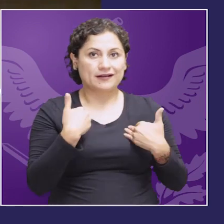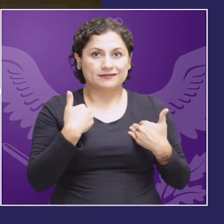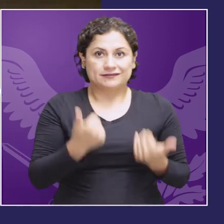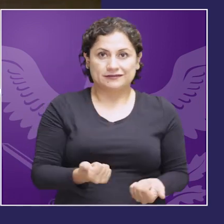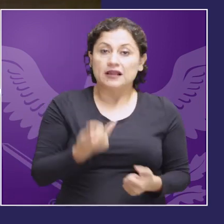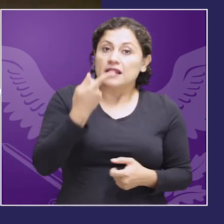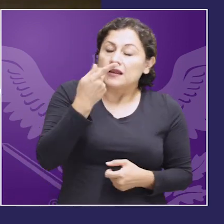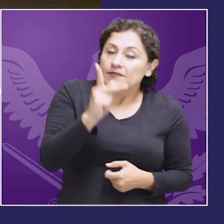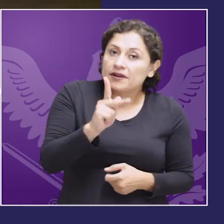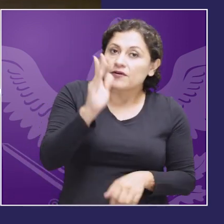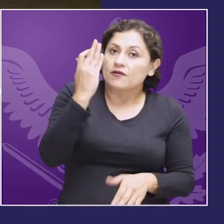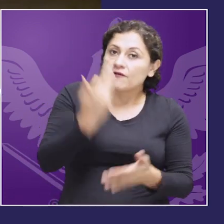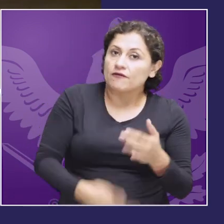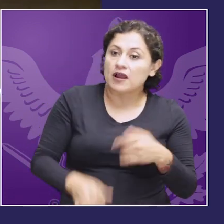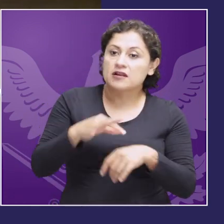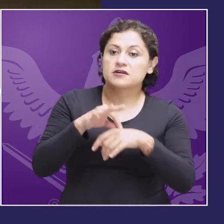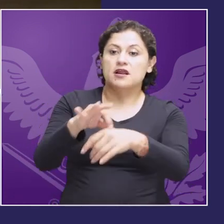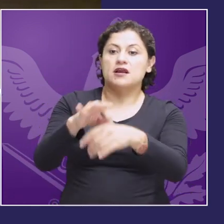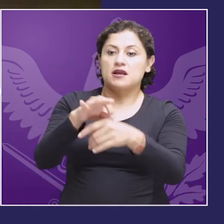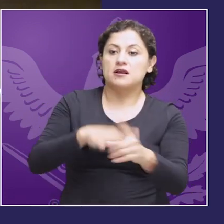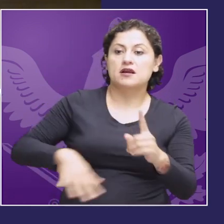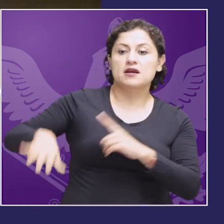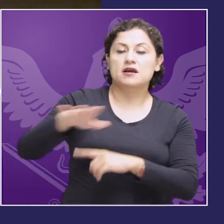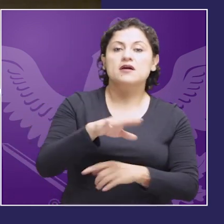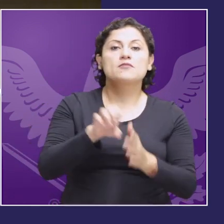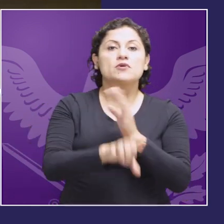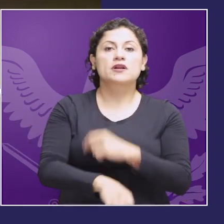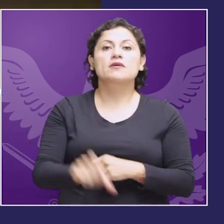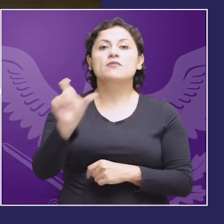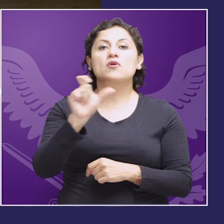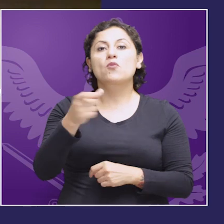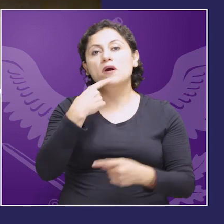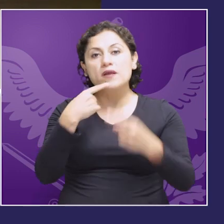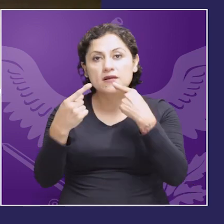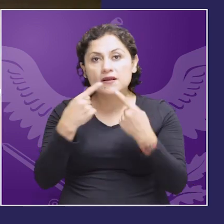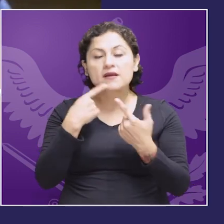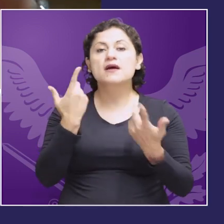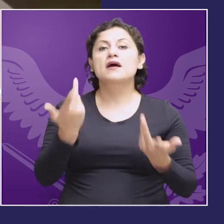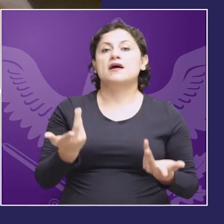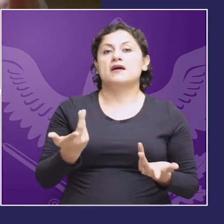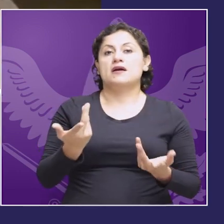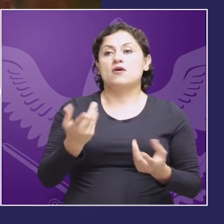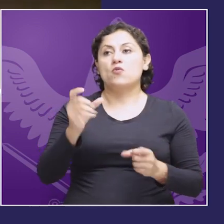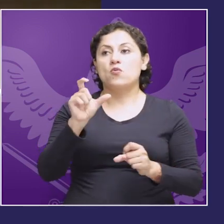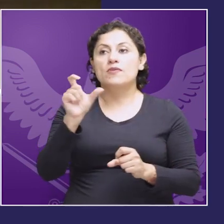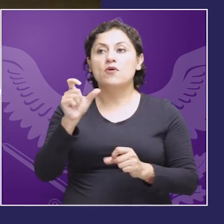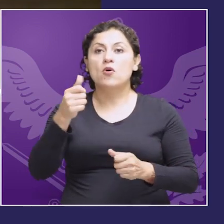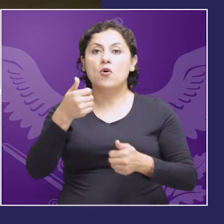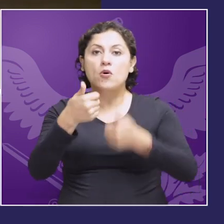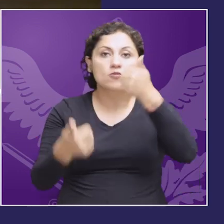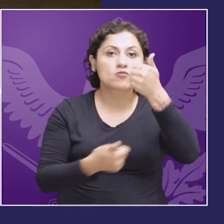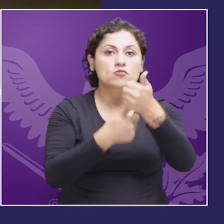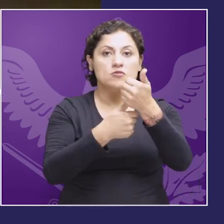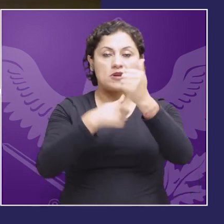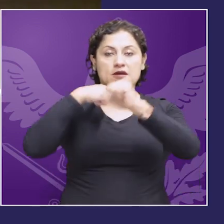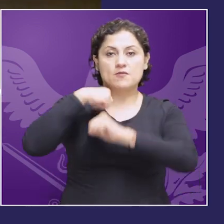hablamos de estereotipos, cuando hablamos de desigualdad estructural, cuando hablamos de asimetrías de poder, muchas veces lo decimos nada más al aire,